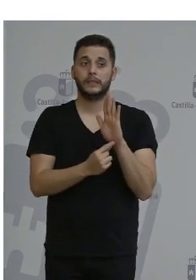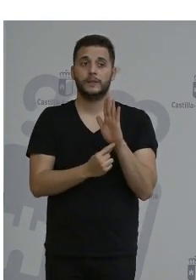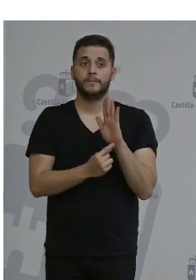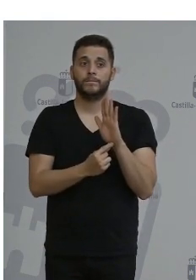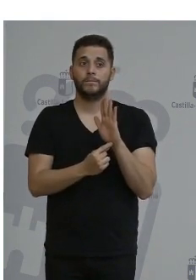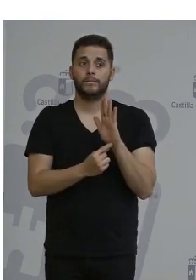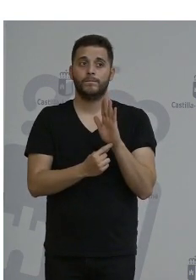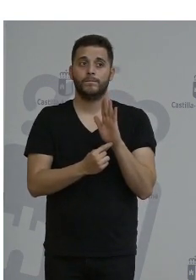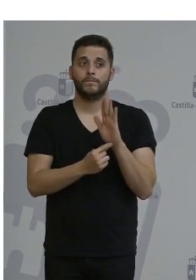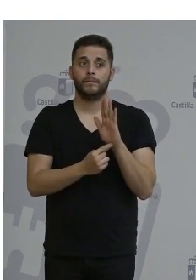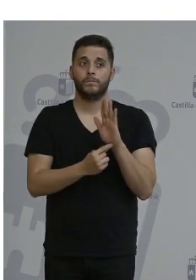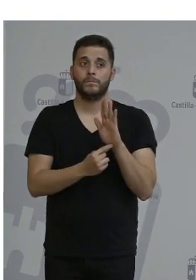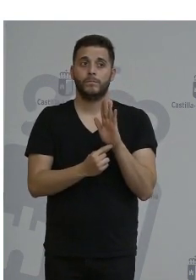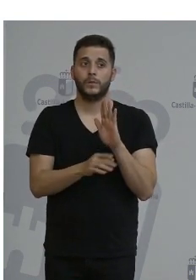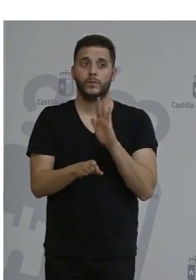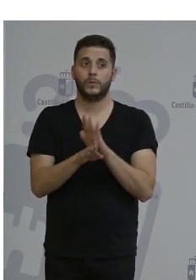justas,